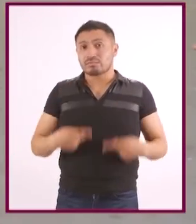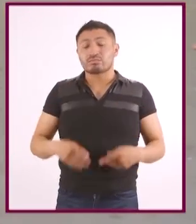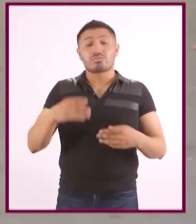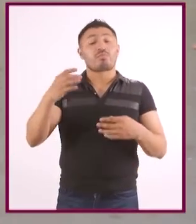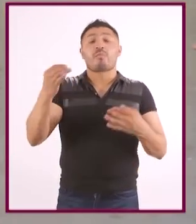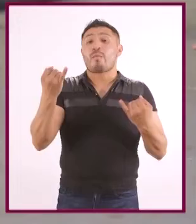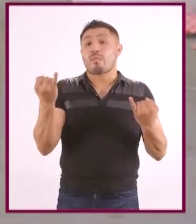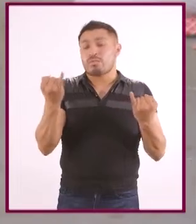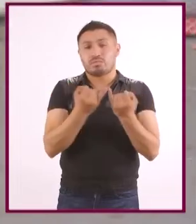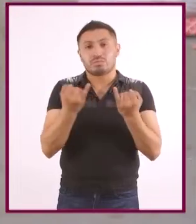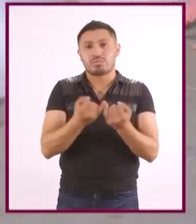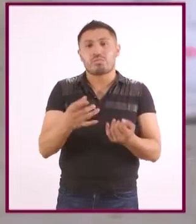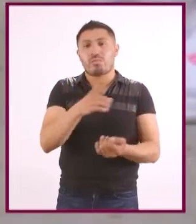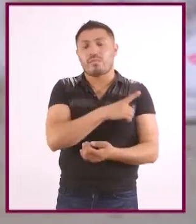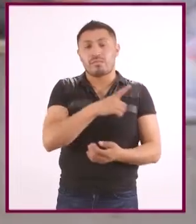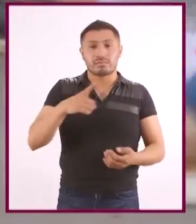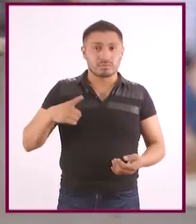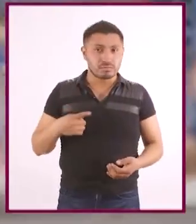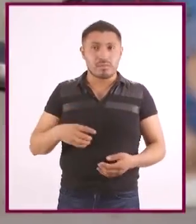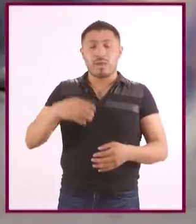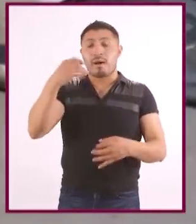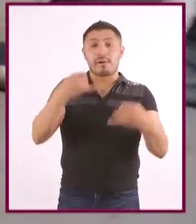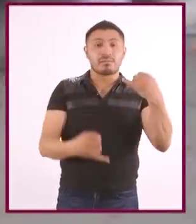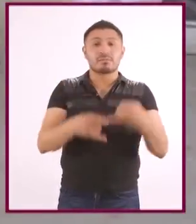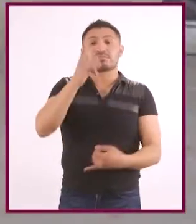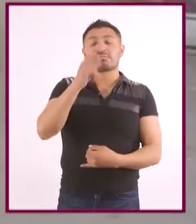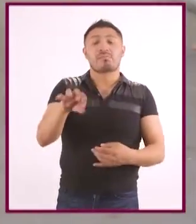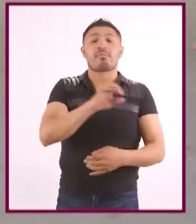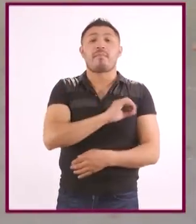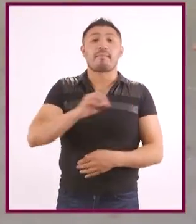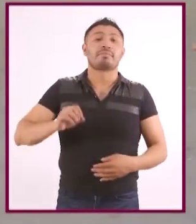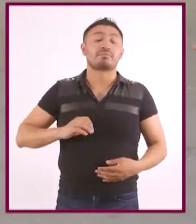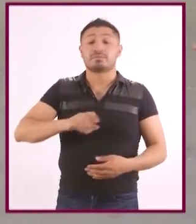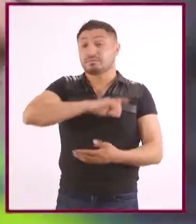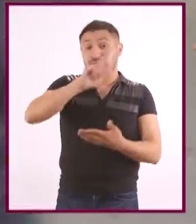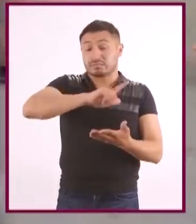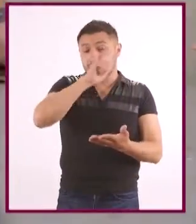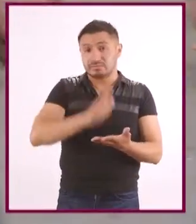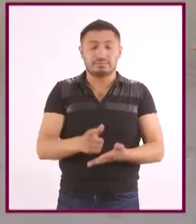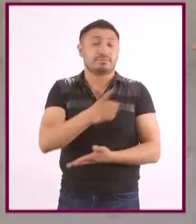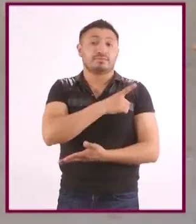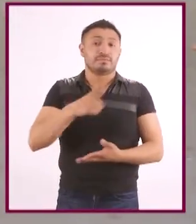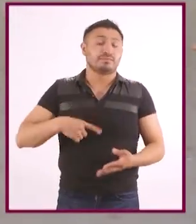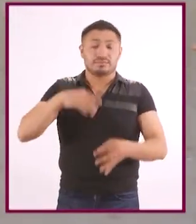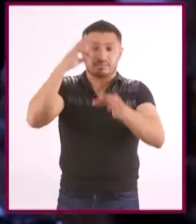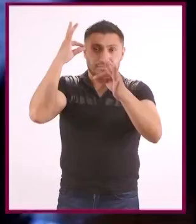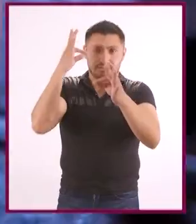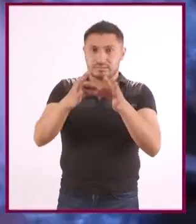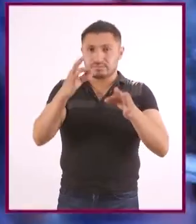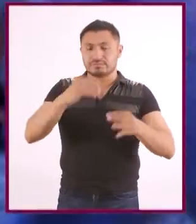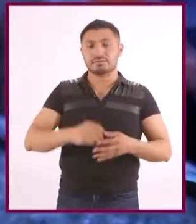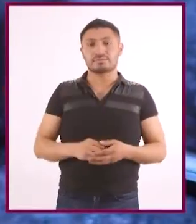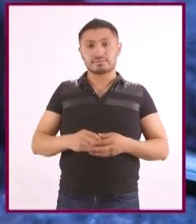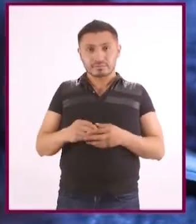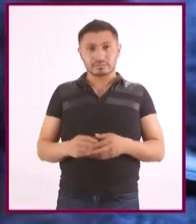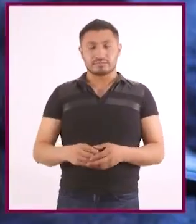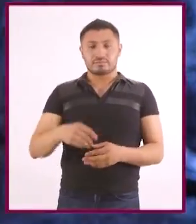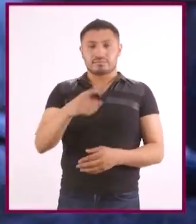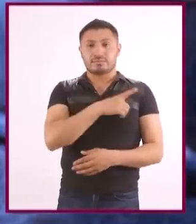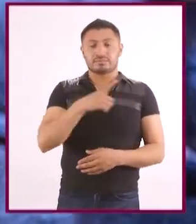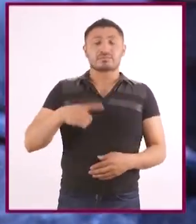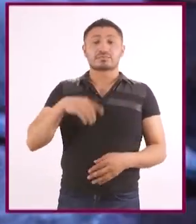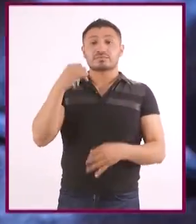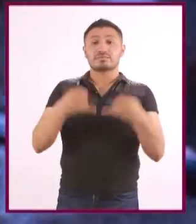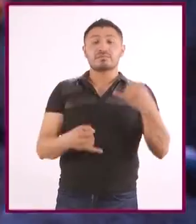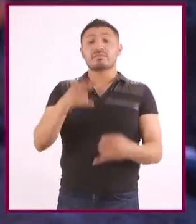ciudadanos, tenemos deberes jurídicos, esto es, obligaciones que por ley tenemos que cumplir. Los deberes jurídicos